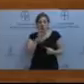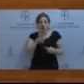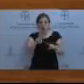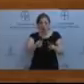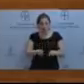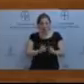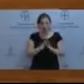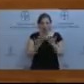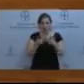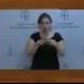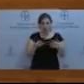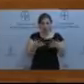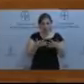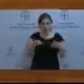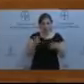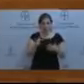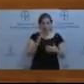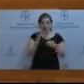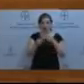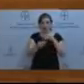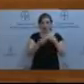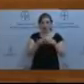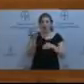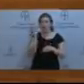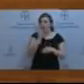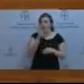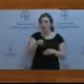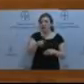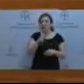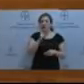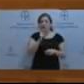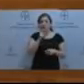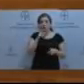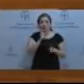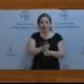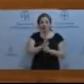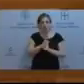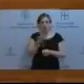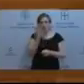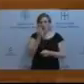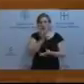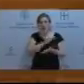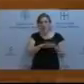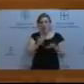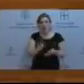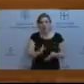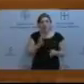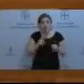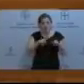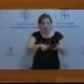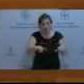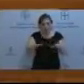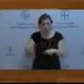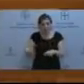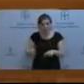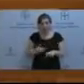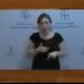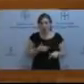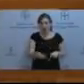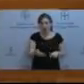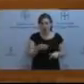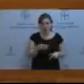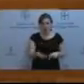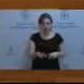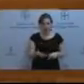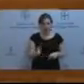los libros de texto y el material escolar, dificultades para el transporte escolar gratuito y un mal estado de las infraestructuras educativas, o si quieren, para que seamos